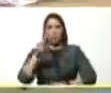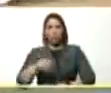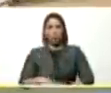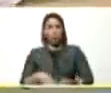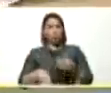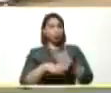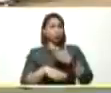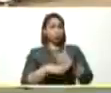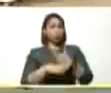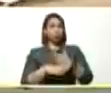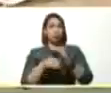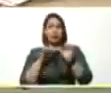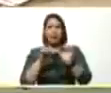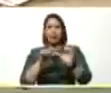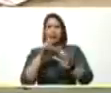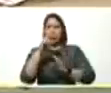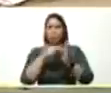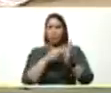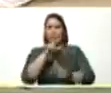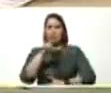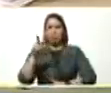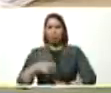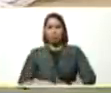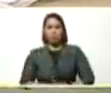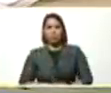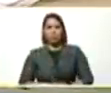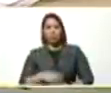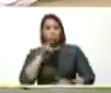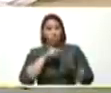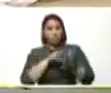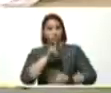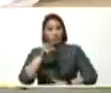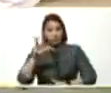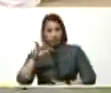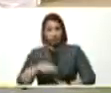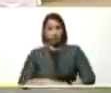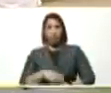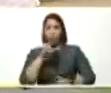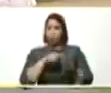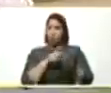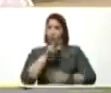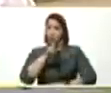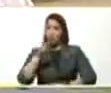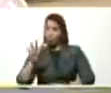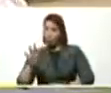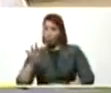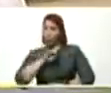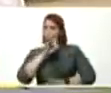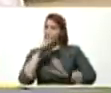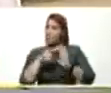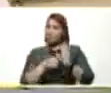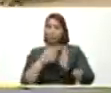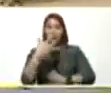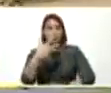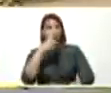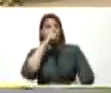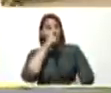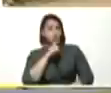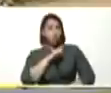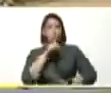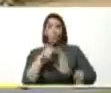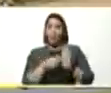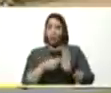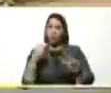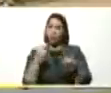queda completico el 2022, 2023, 2024, completico. 3 añitos completico